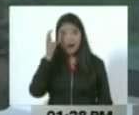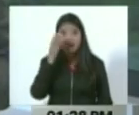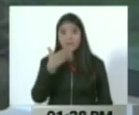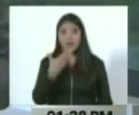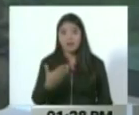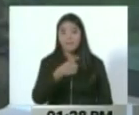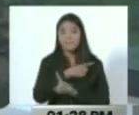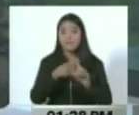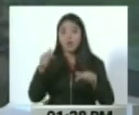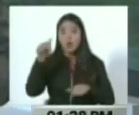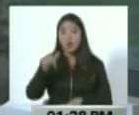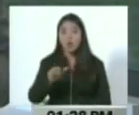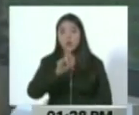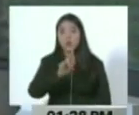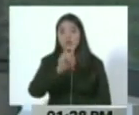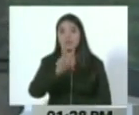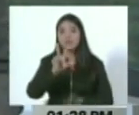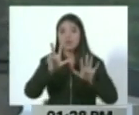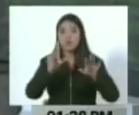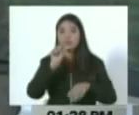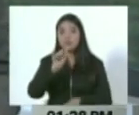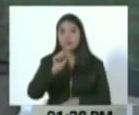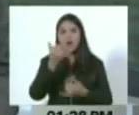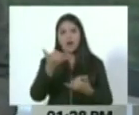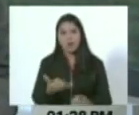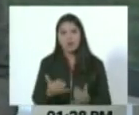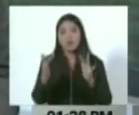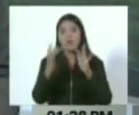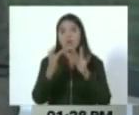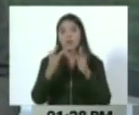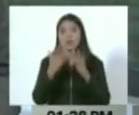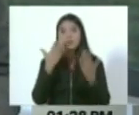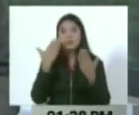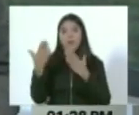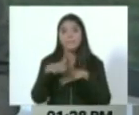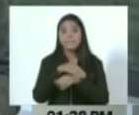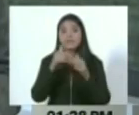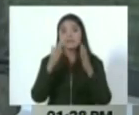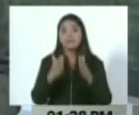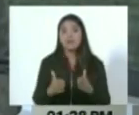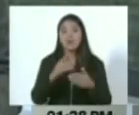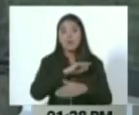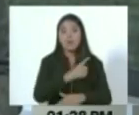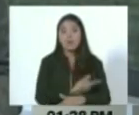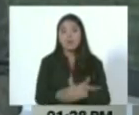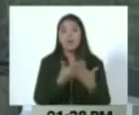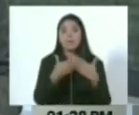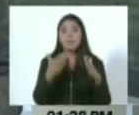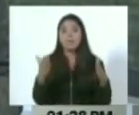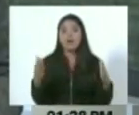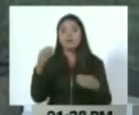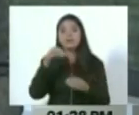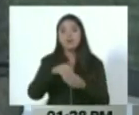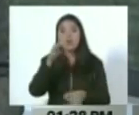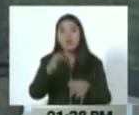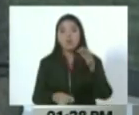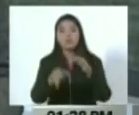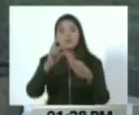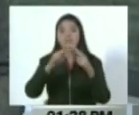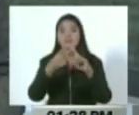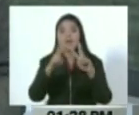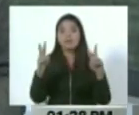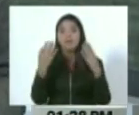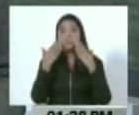Sobre la 1 y 28 minutos de la tarde, de inmediato nos trasladamos a la sede del Ministerio del Poder Popular para Relaciones Interiores, Justicia y Paz.